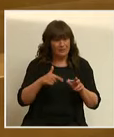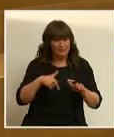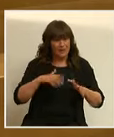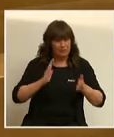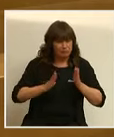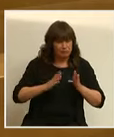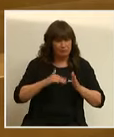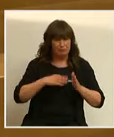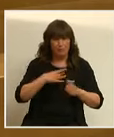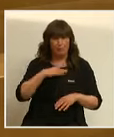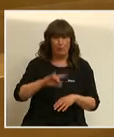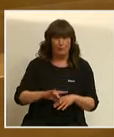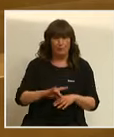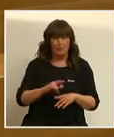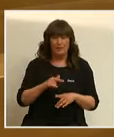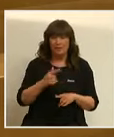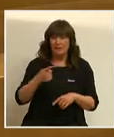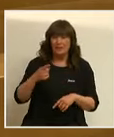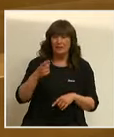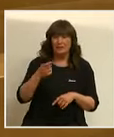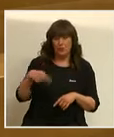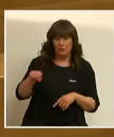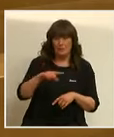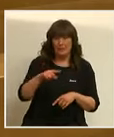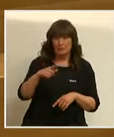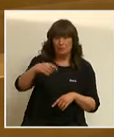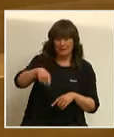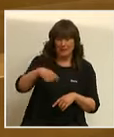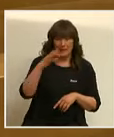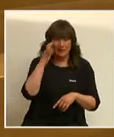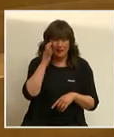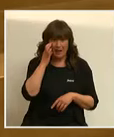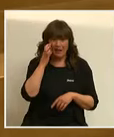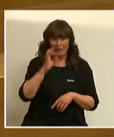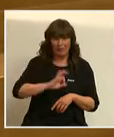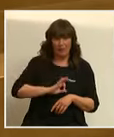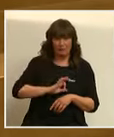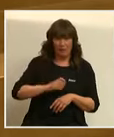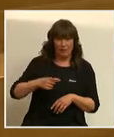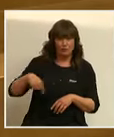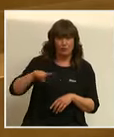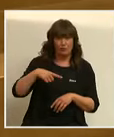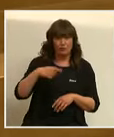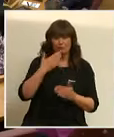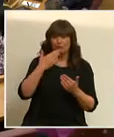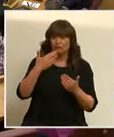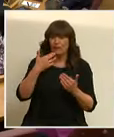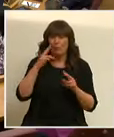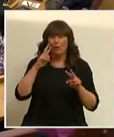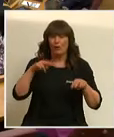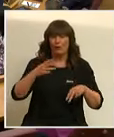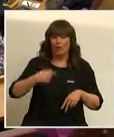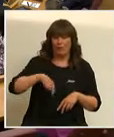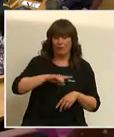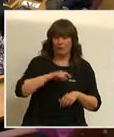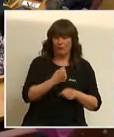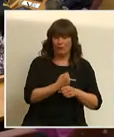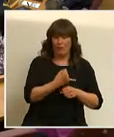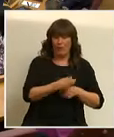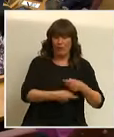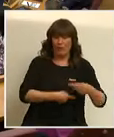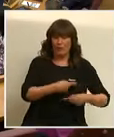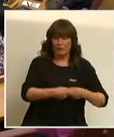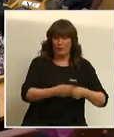posible. Y a ustedes, presidenta, diputados, les agradecemos el reconocimiento del trabajo cotidiano de